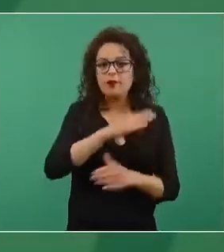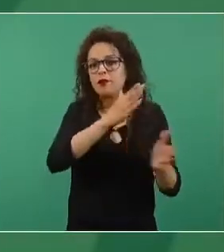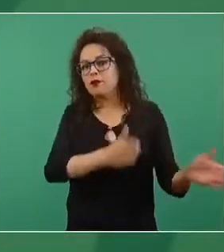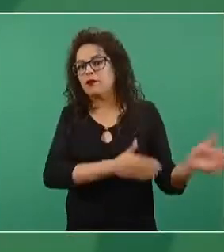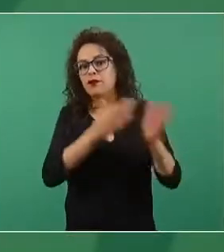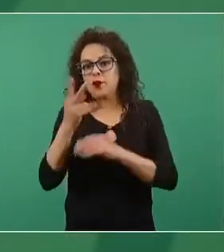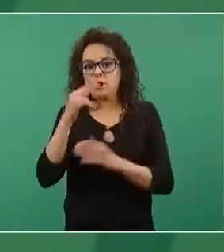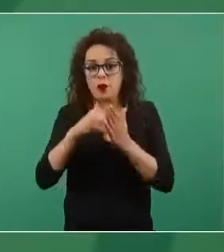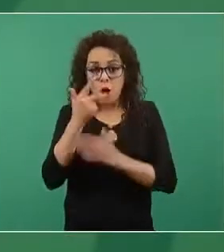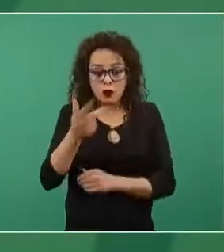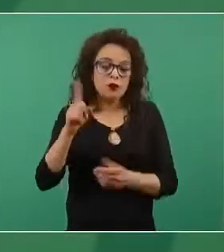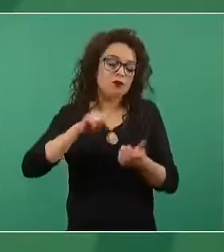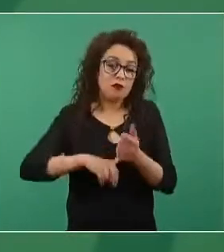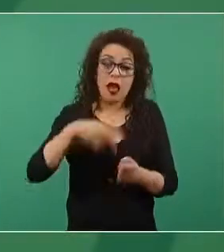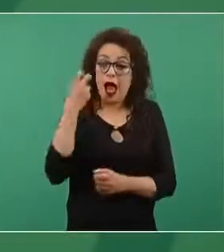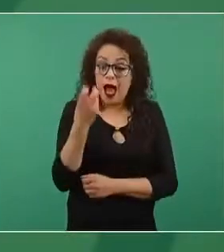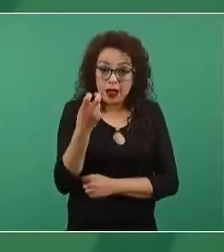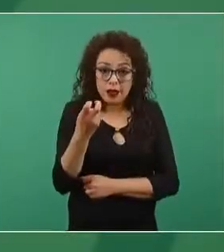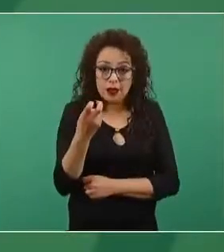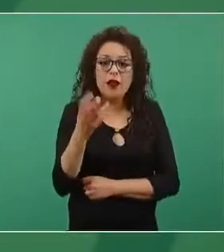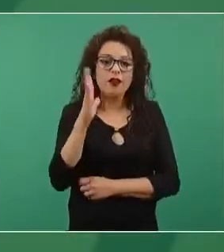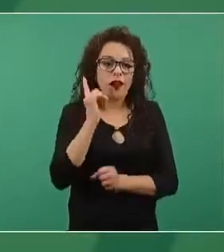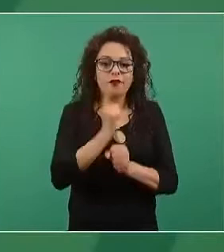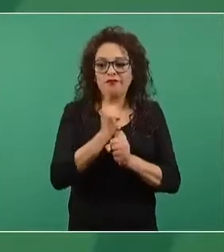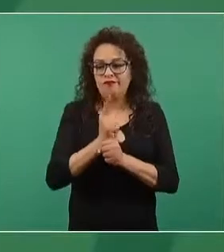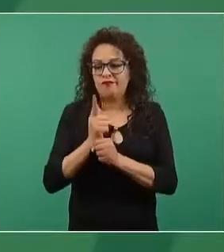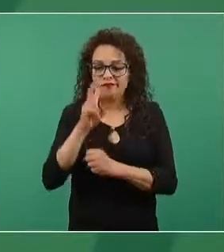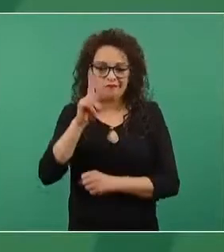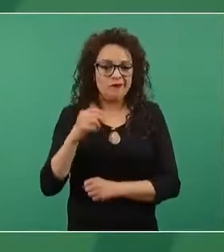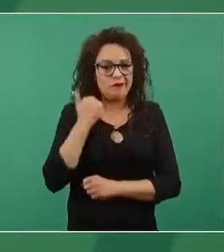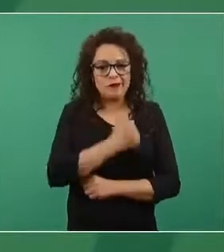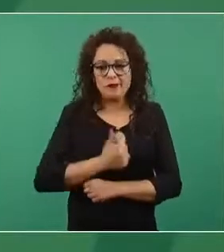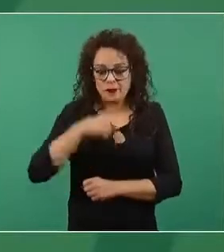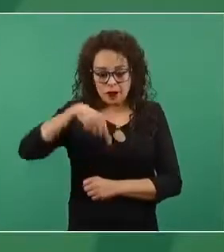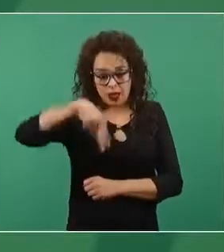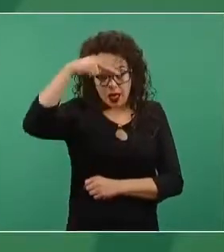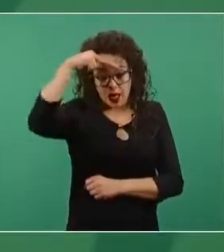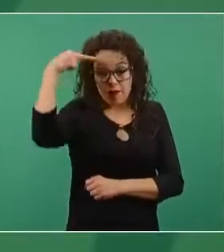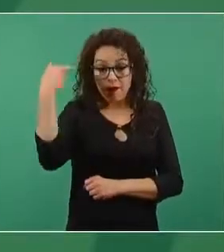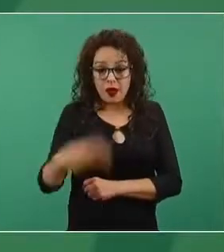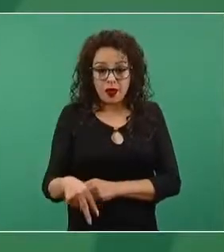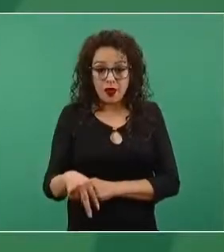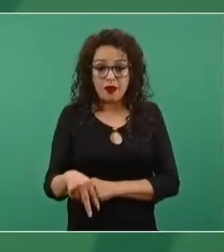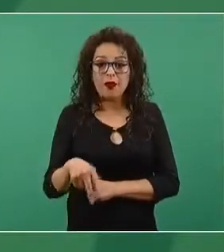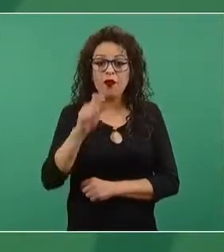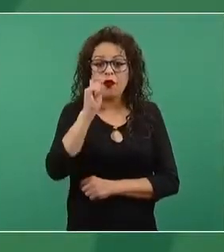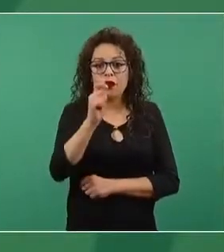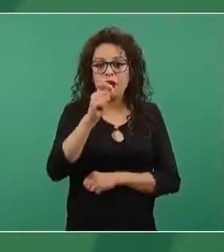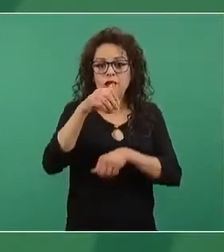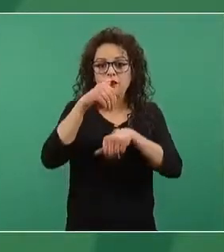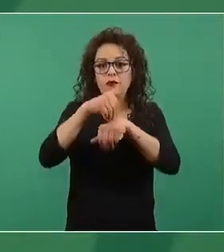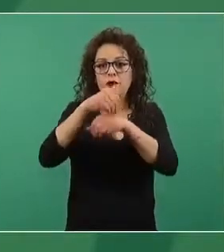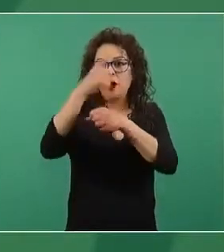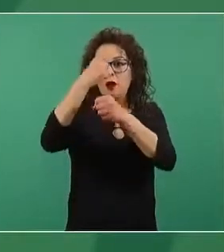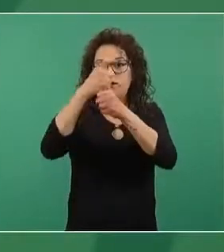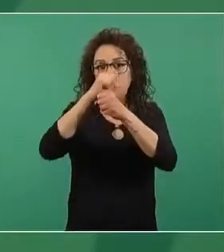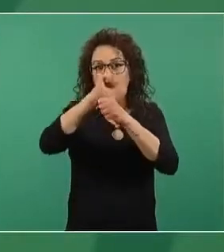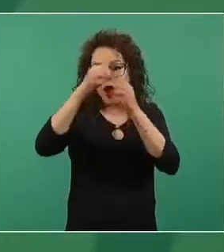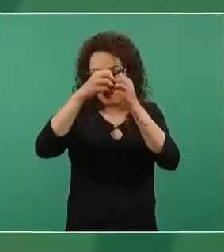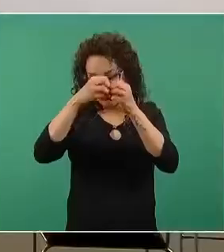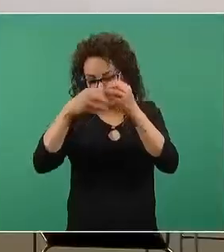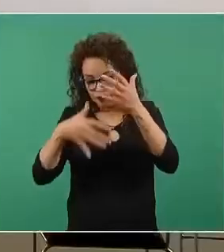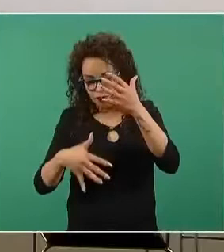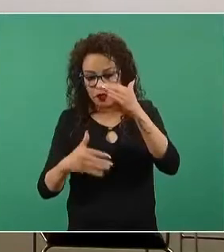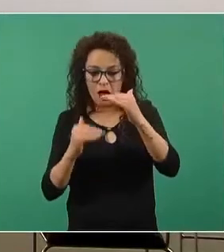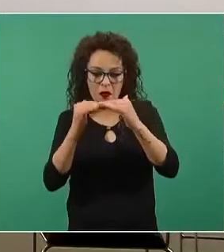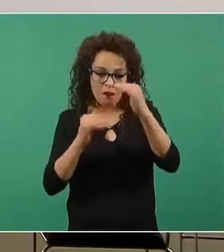han identificado que desafortunadamente pues México ocupa pues uno de los primeros lugares en población